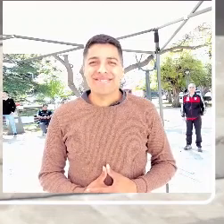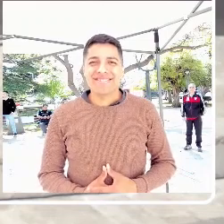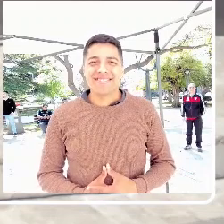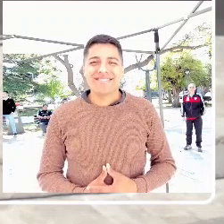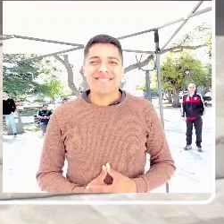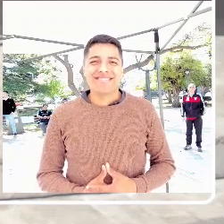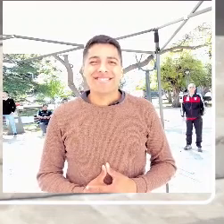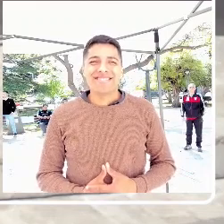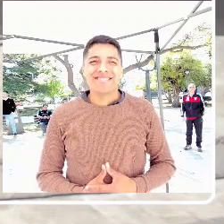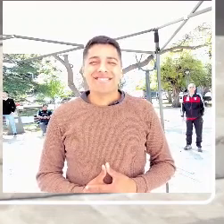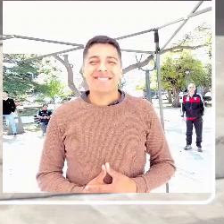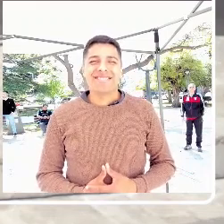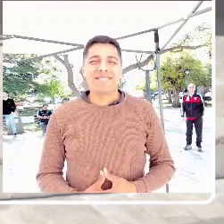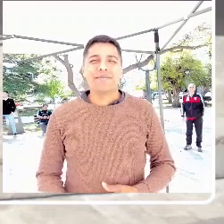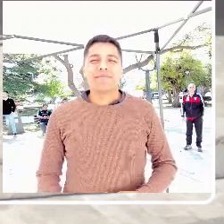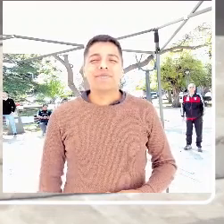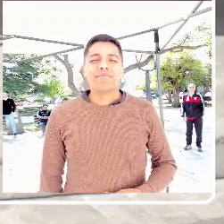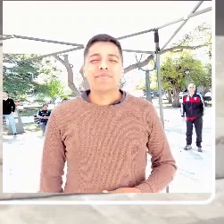¿Querés hacer?